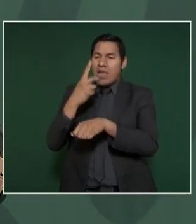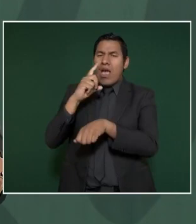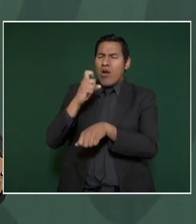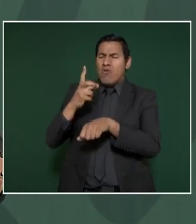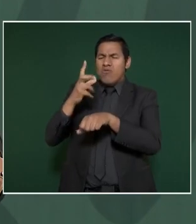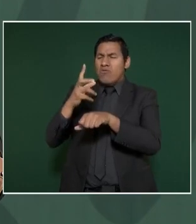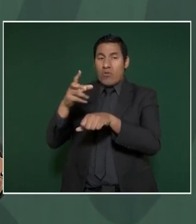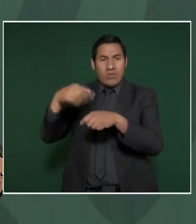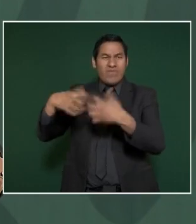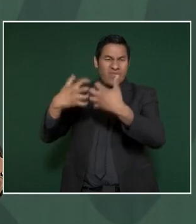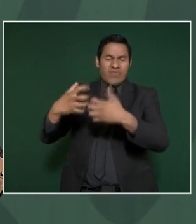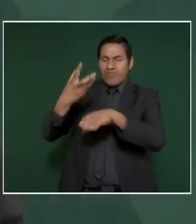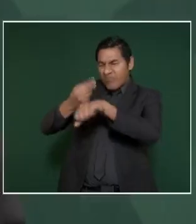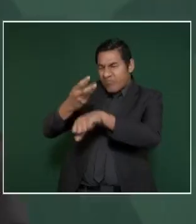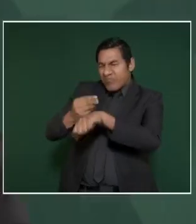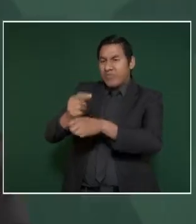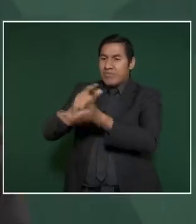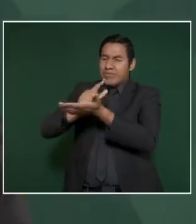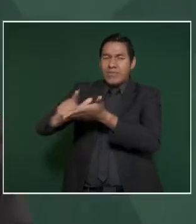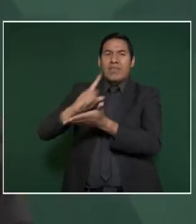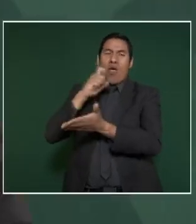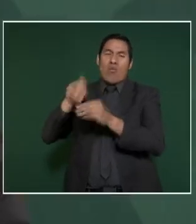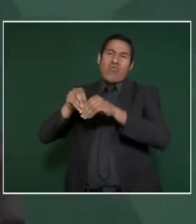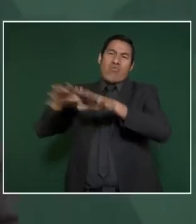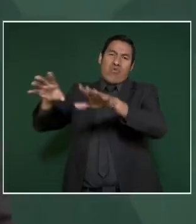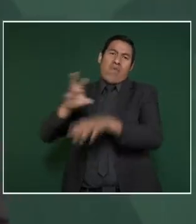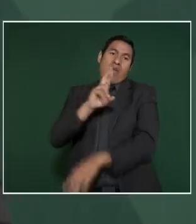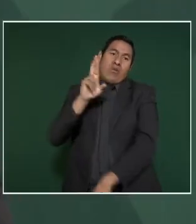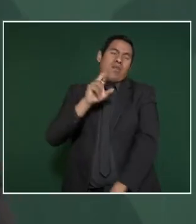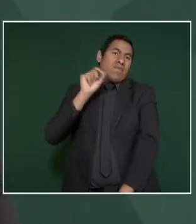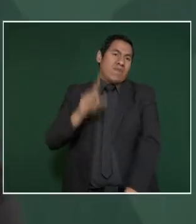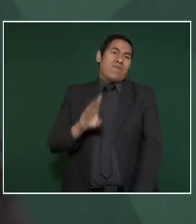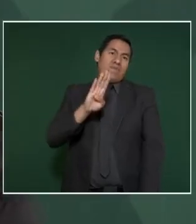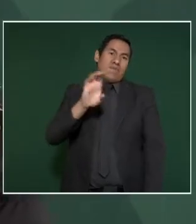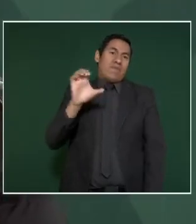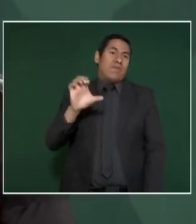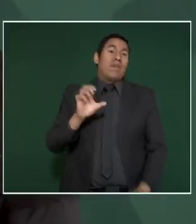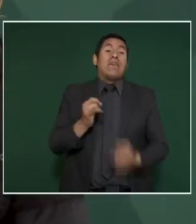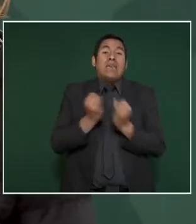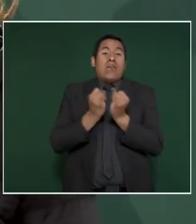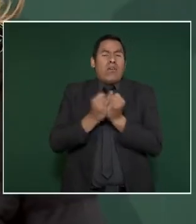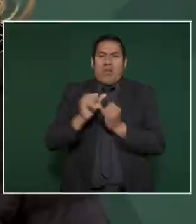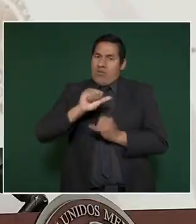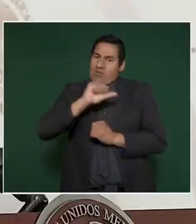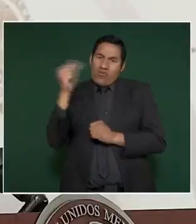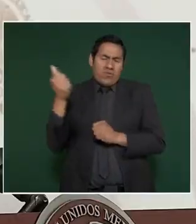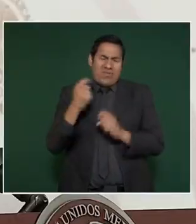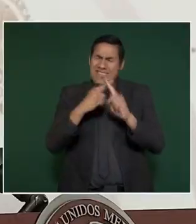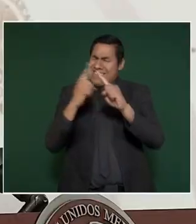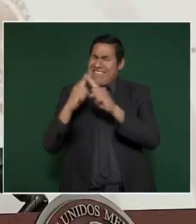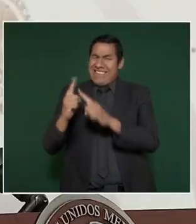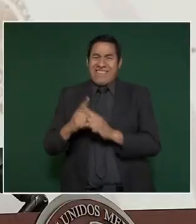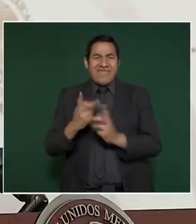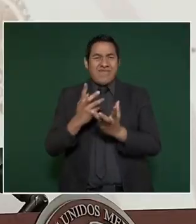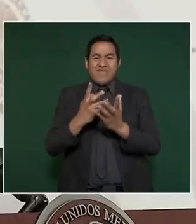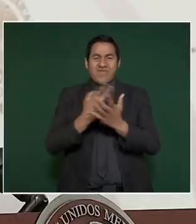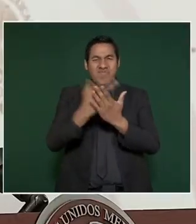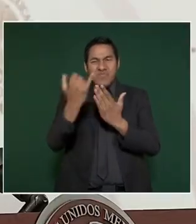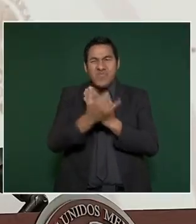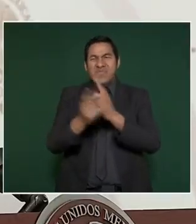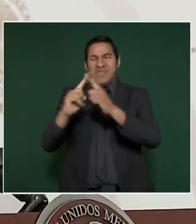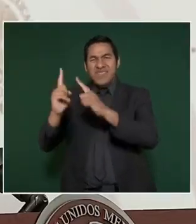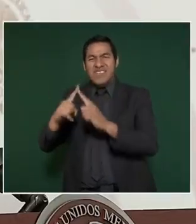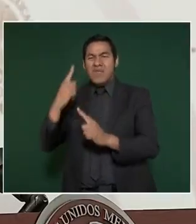para Rosarito y para pues Baja California además de otros proyectos de infraestructura hídrica que hemos venido trabajando y